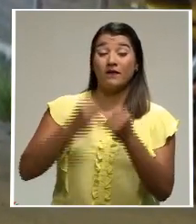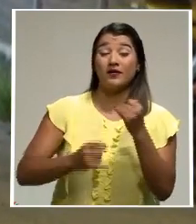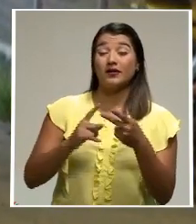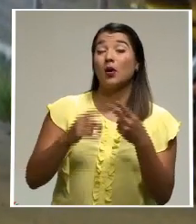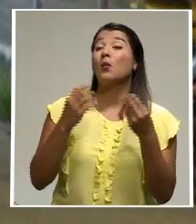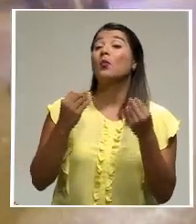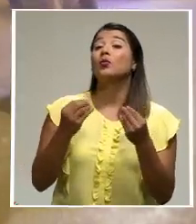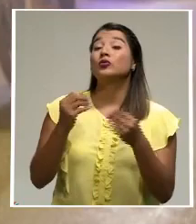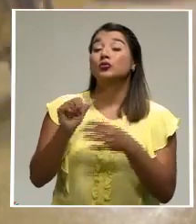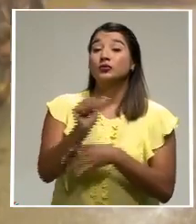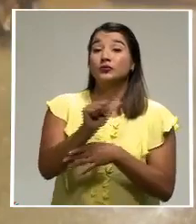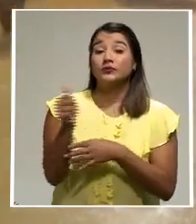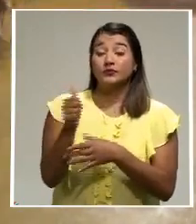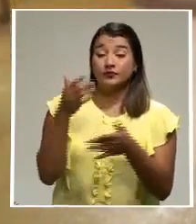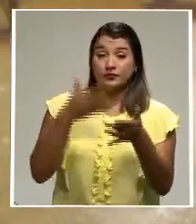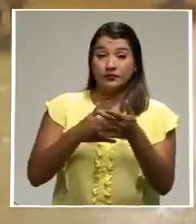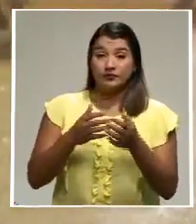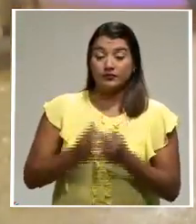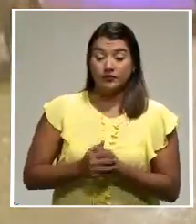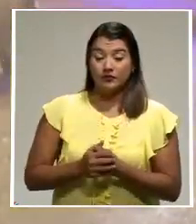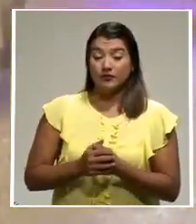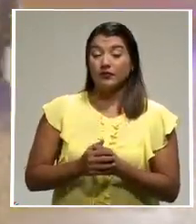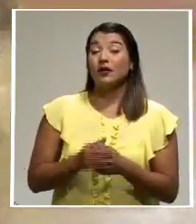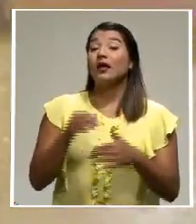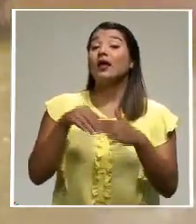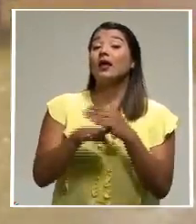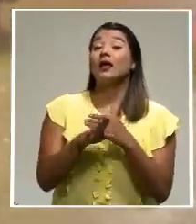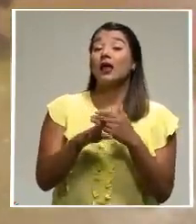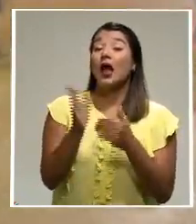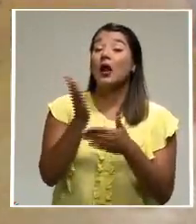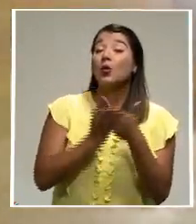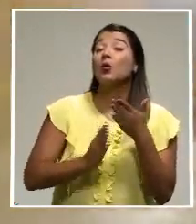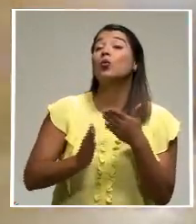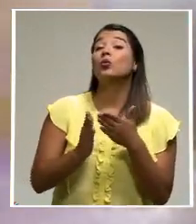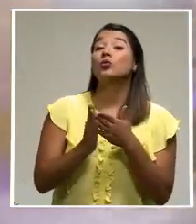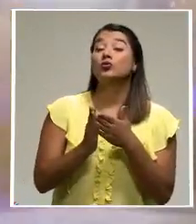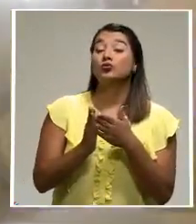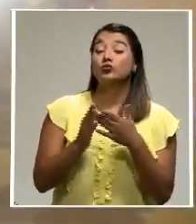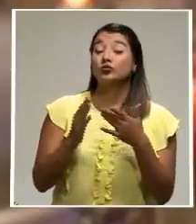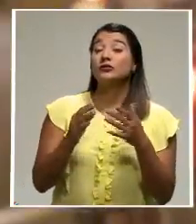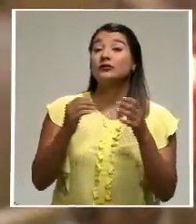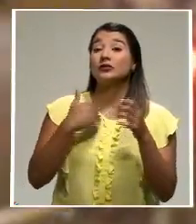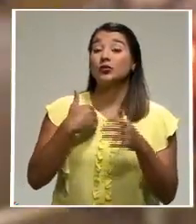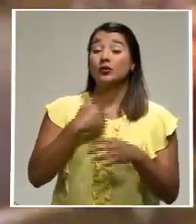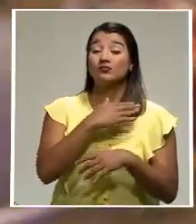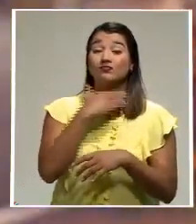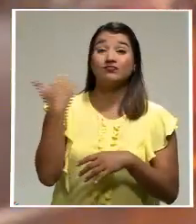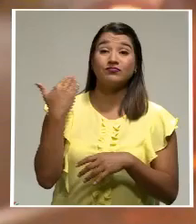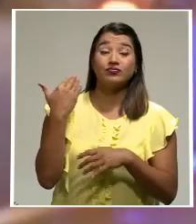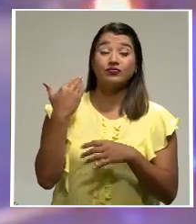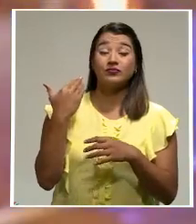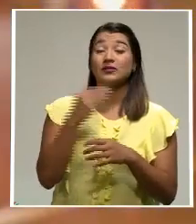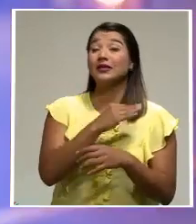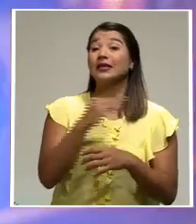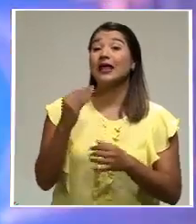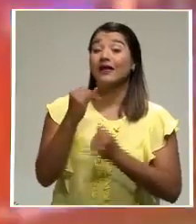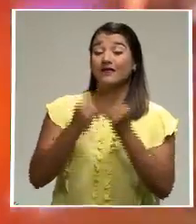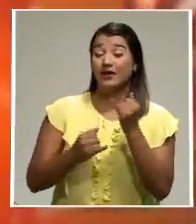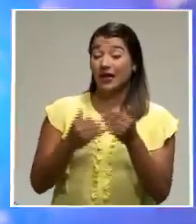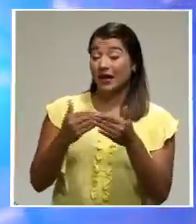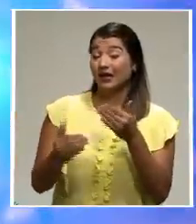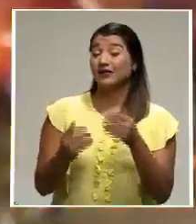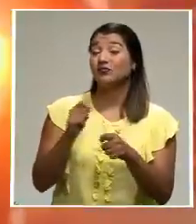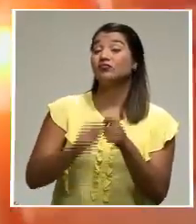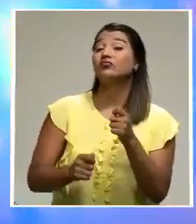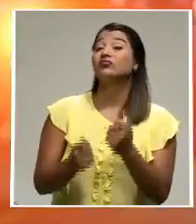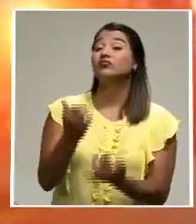y policías heridos. En la prisión de Cuenca, algunos internos fueron decapitados y estuvieron a punto de ser incinerados.